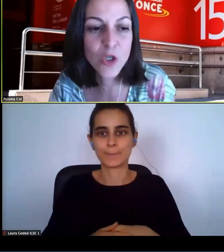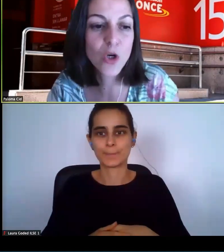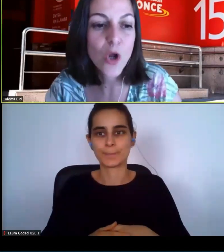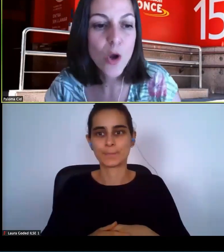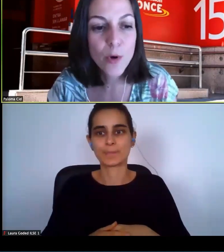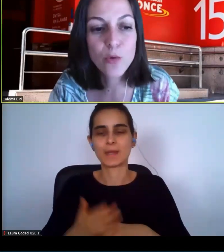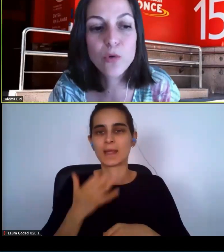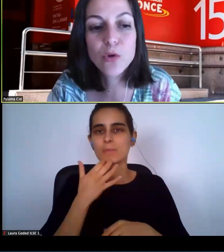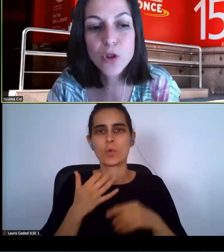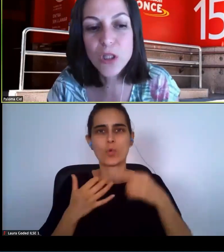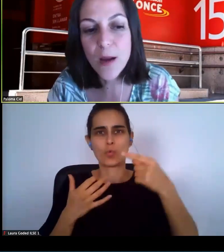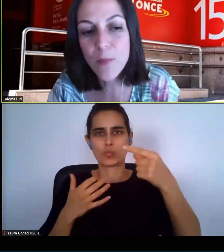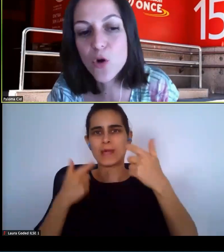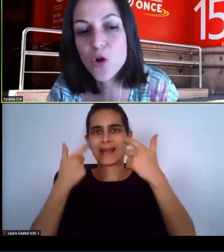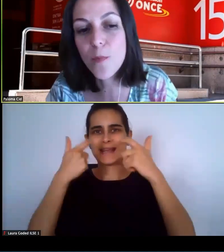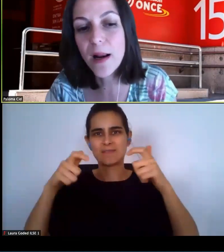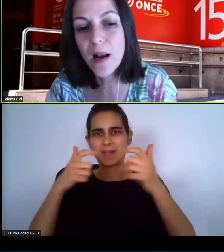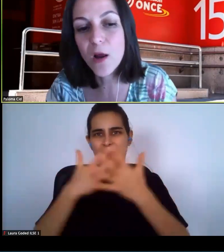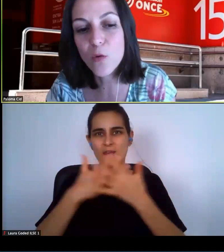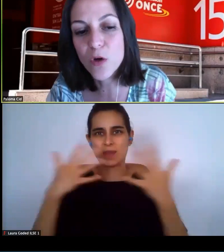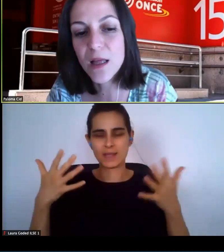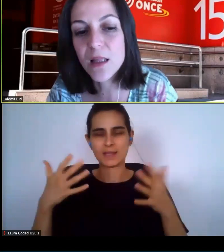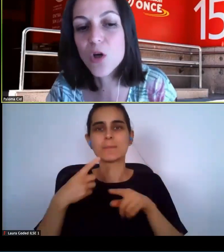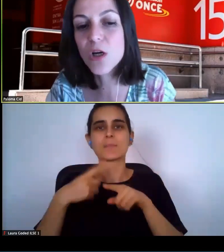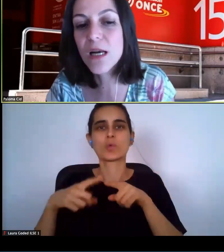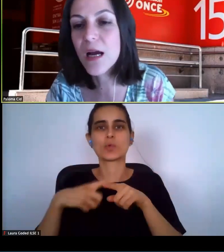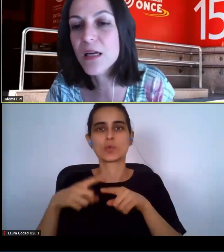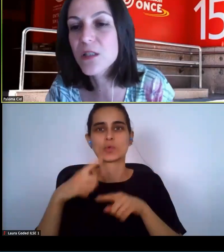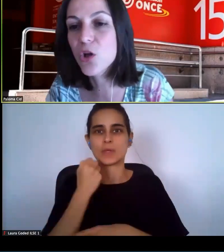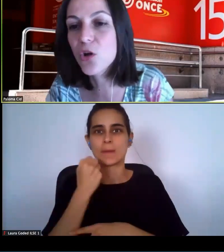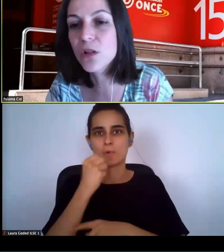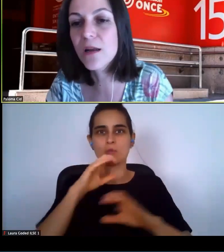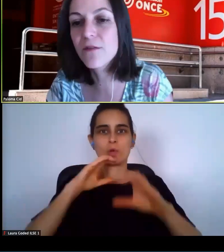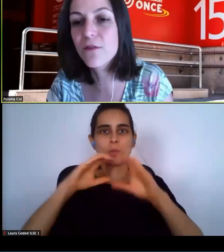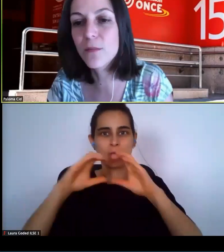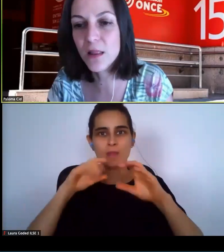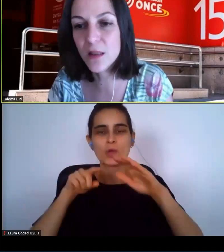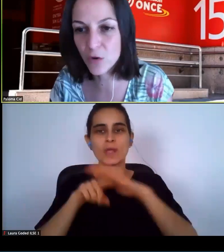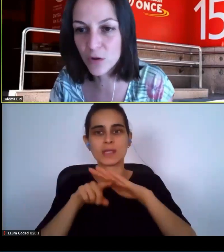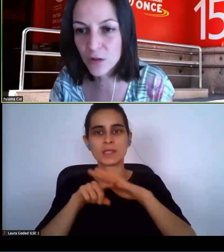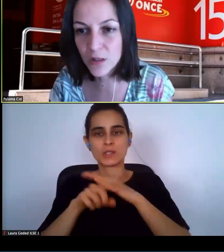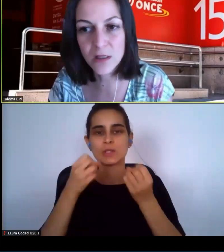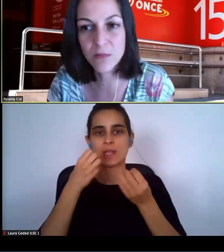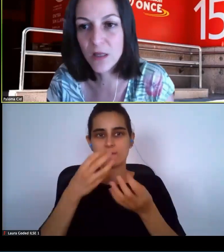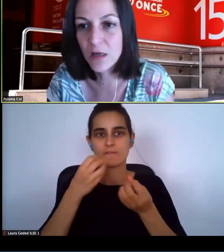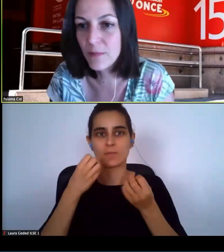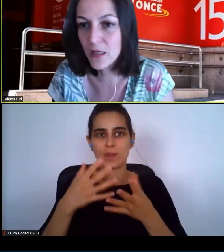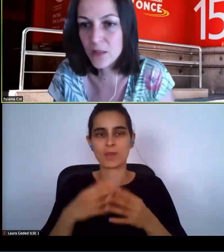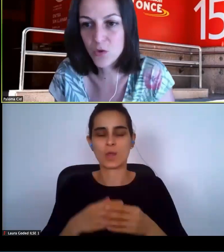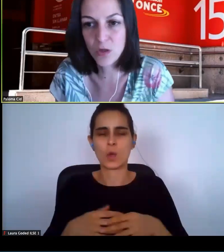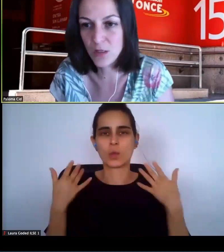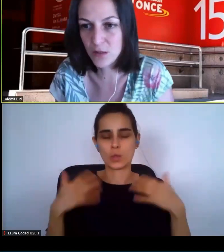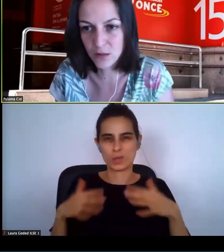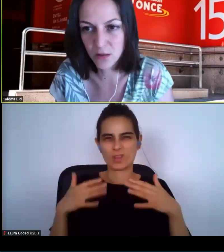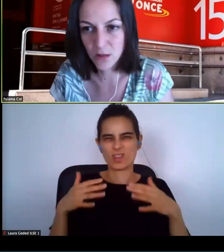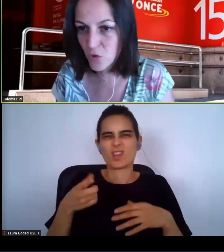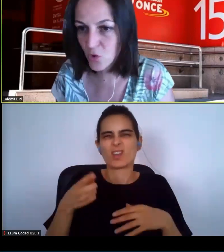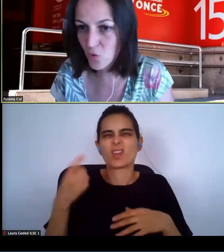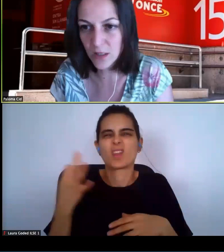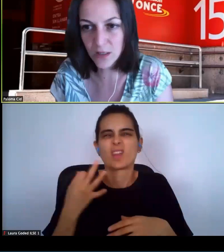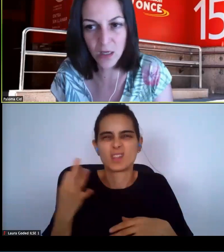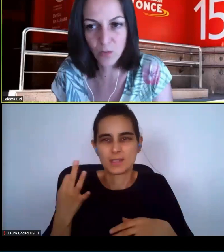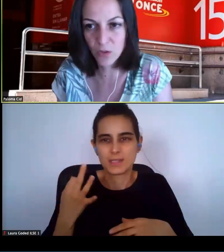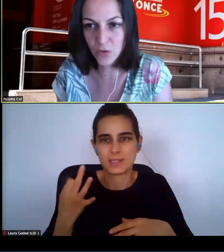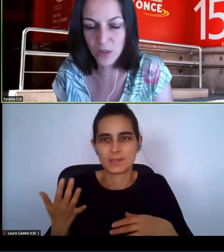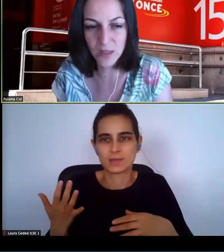que son productos de apoyo para la comunicación y la gestión de la información. Dicen, madre mía, ¿eso qué es? ¿Eso es